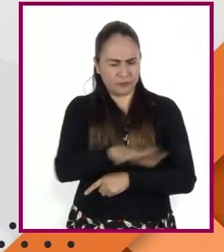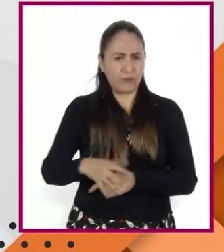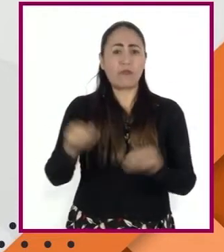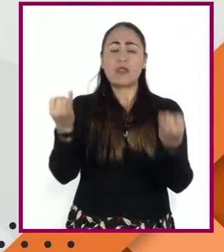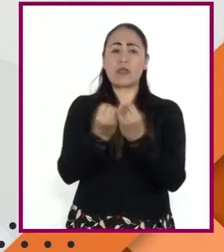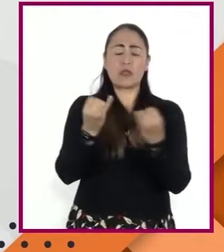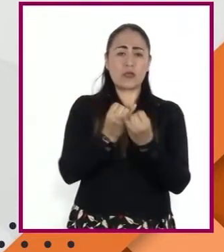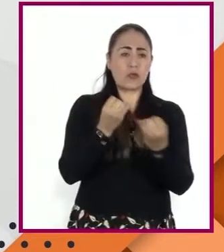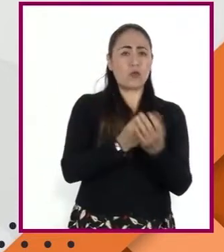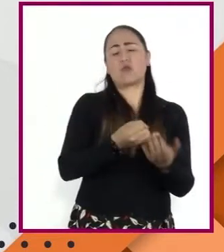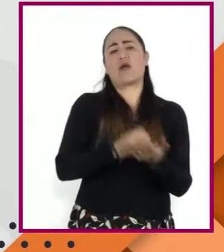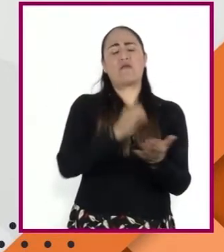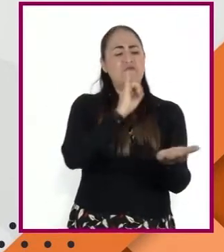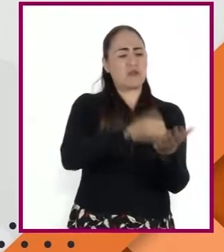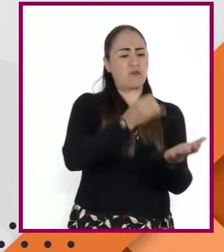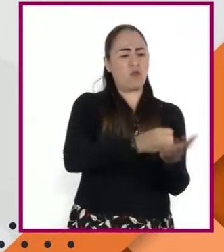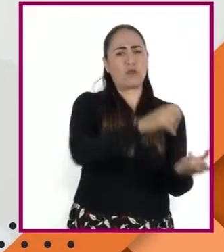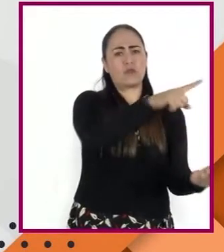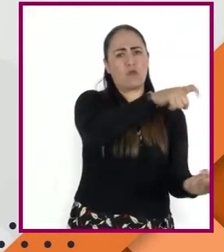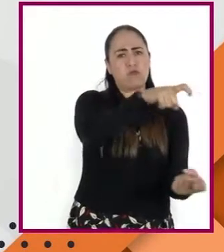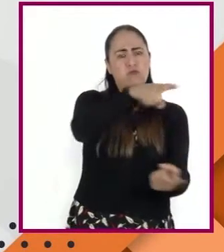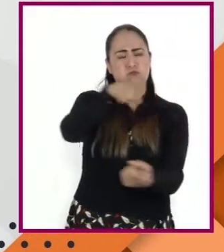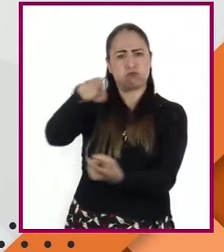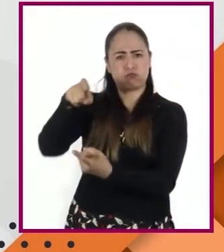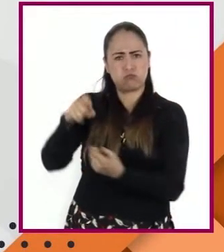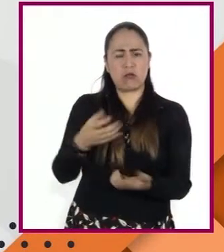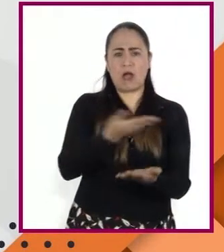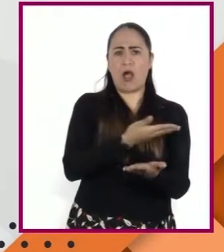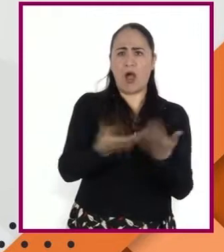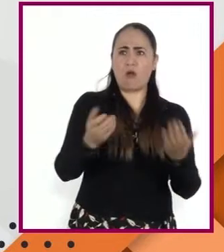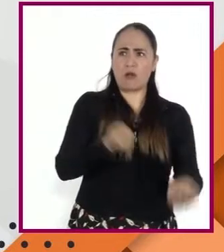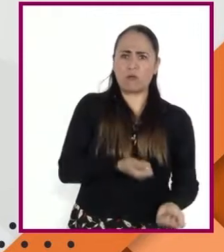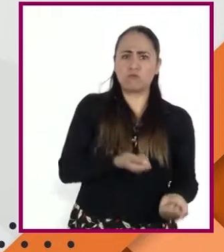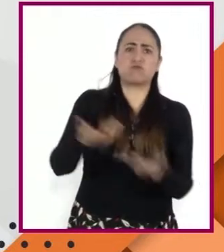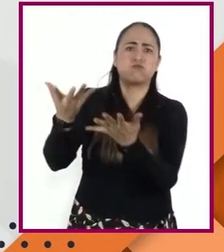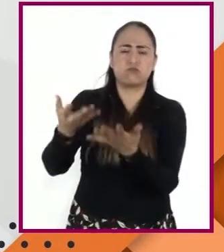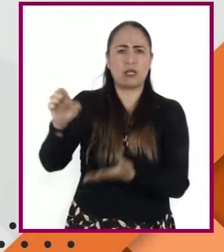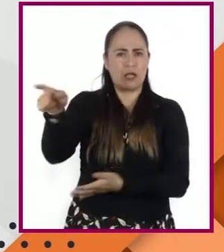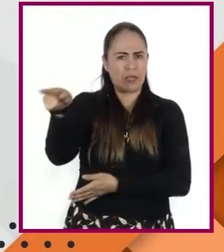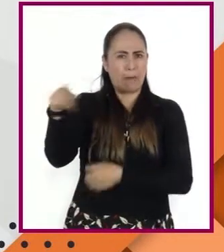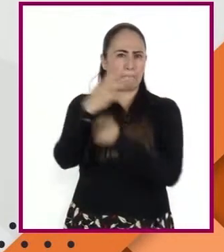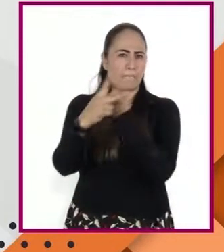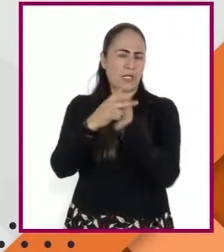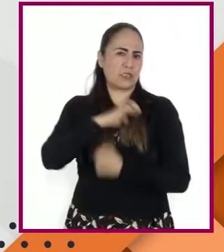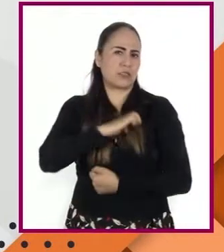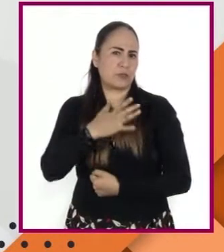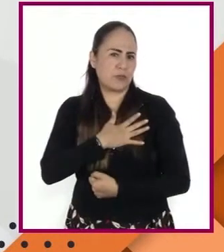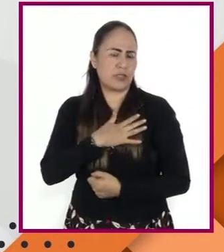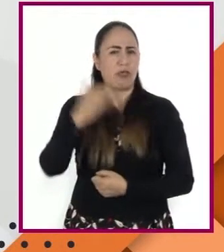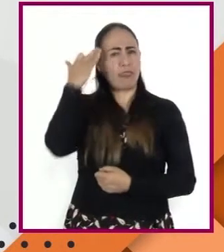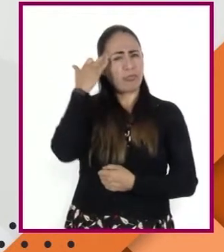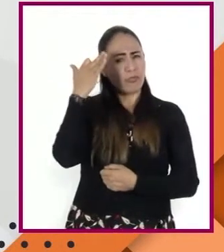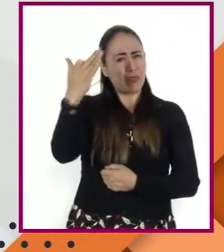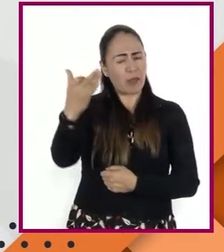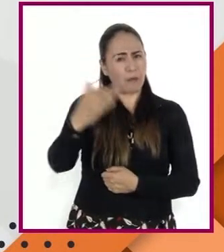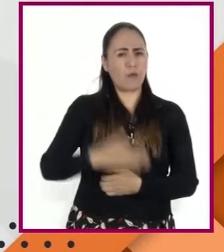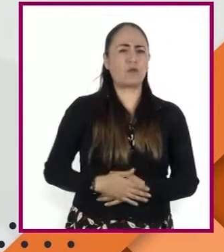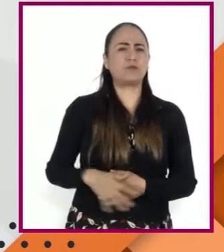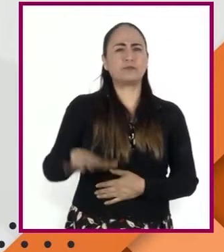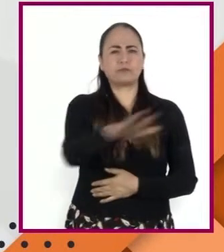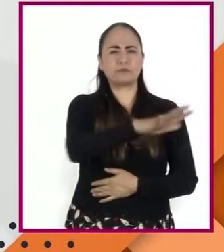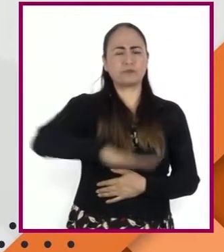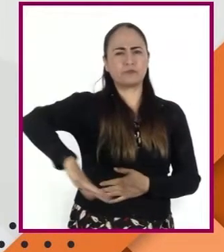el sistema de dominio indirecto que los mexicas habían impuesto a sus súbditos en tiempos prehispánicos. Ello implicó que los gobernantes